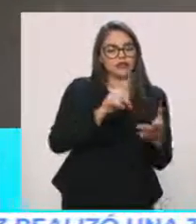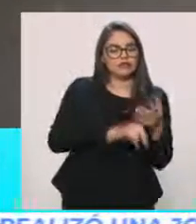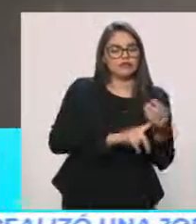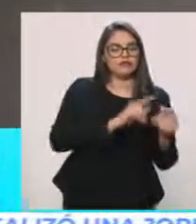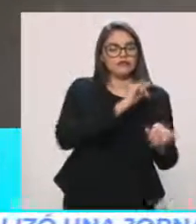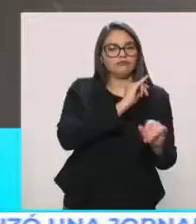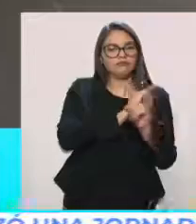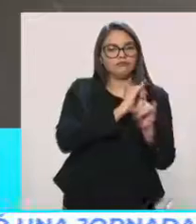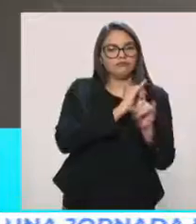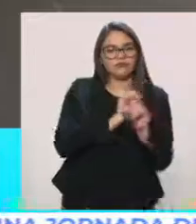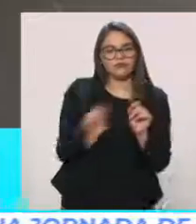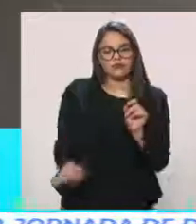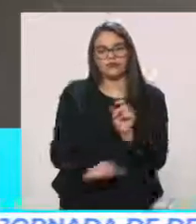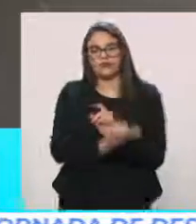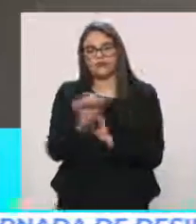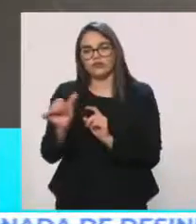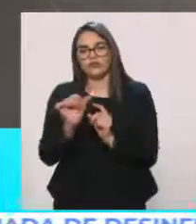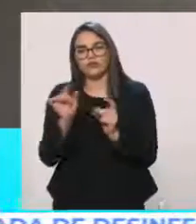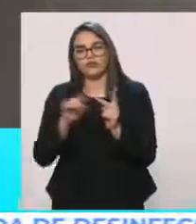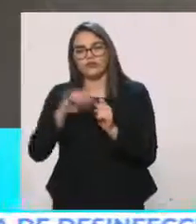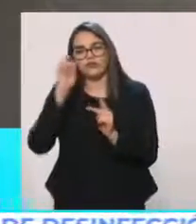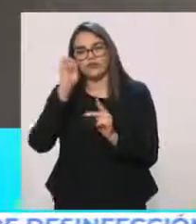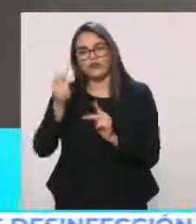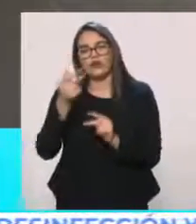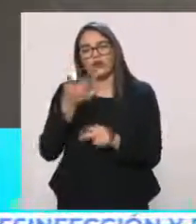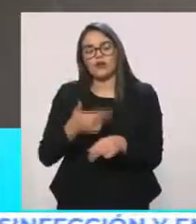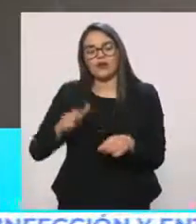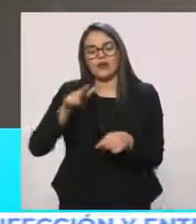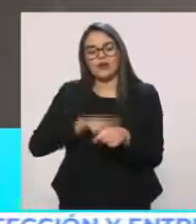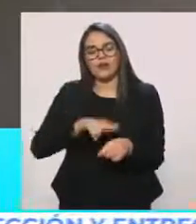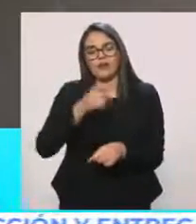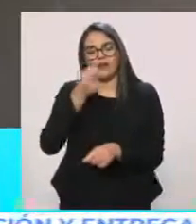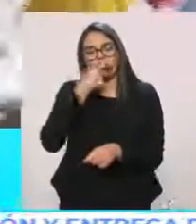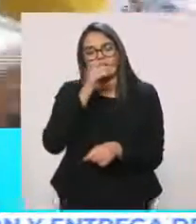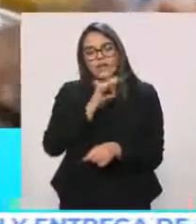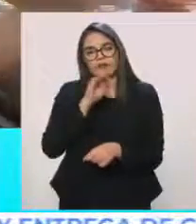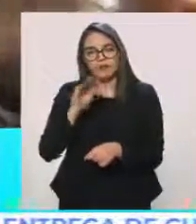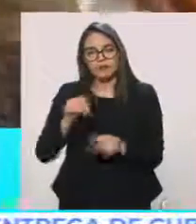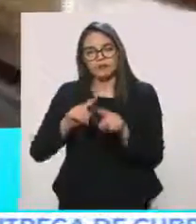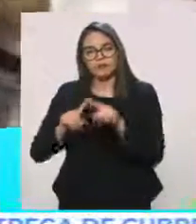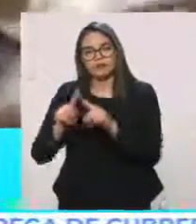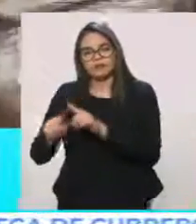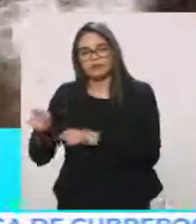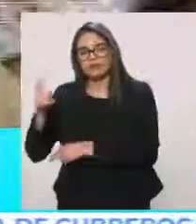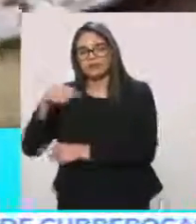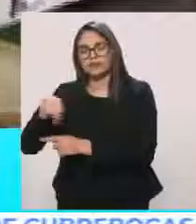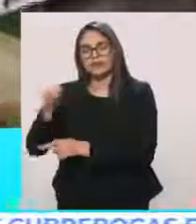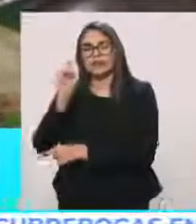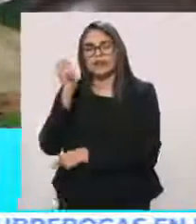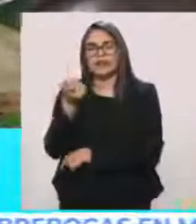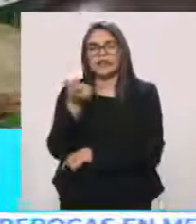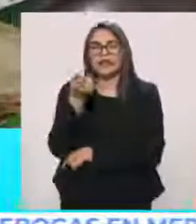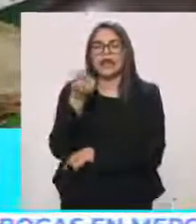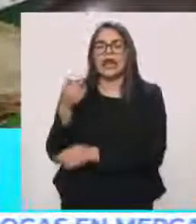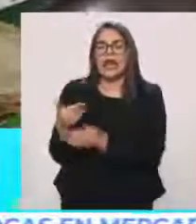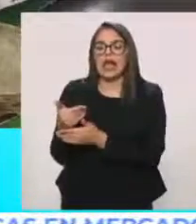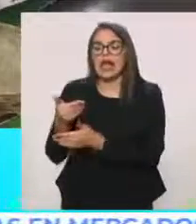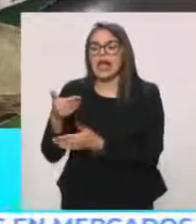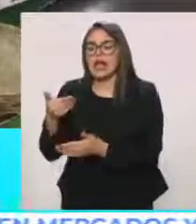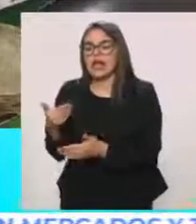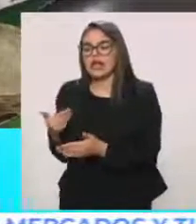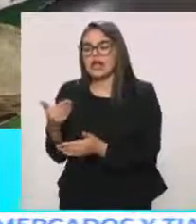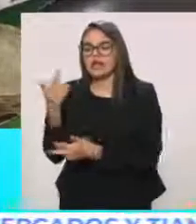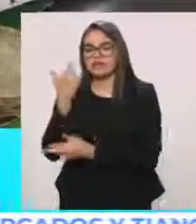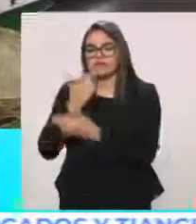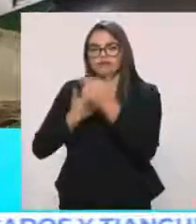prescripciones médicas ligadas a hospitales, clínicas y farmacias, dentro de las cuales habrá una aplicación para un prediagnóstico del